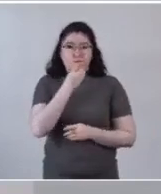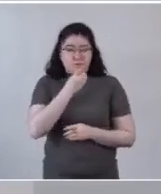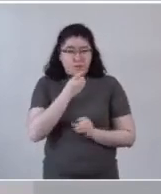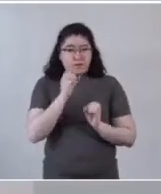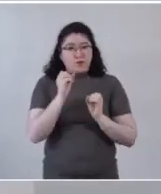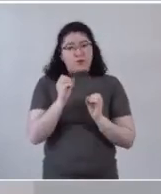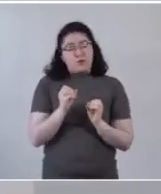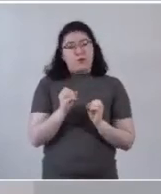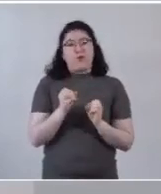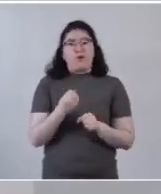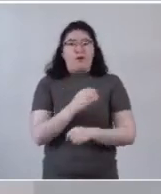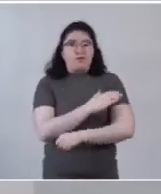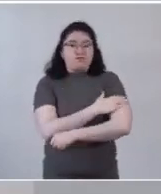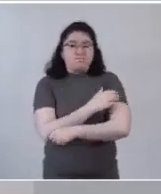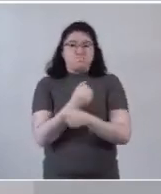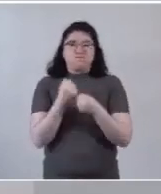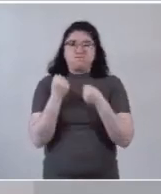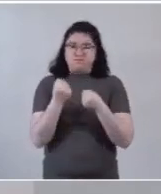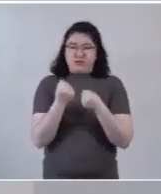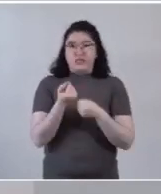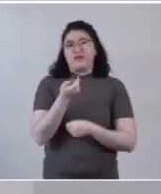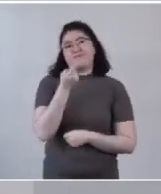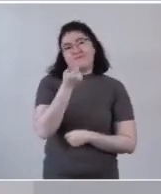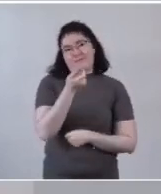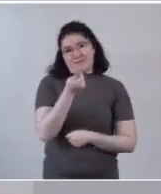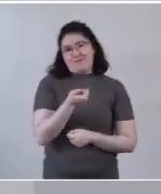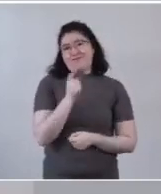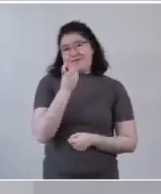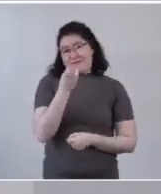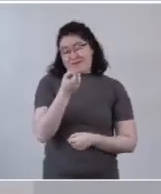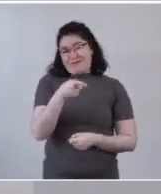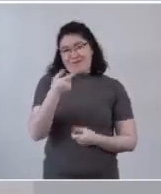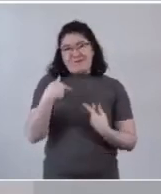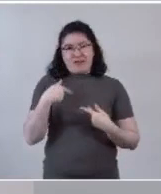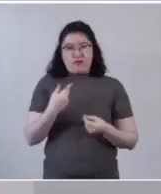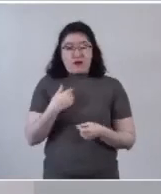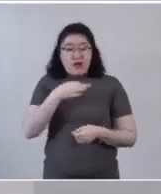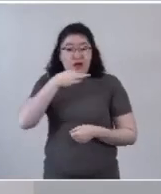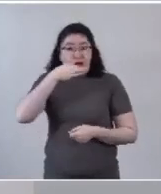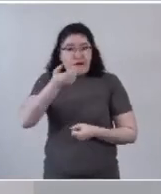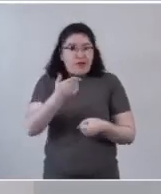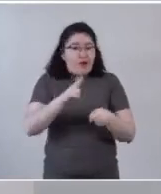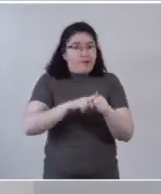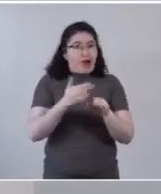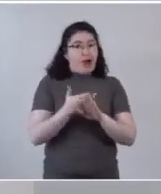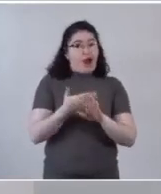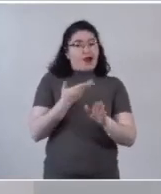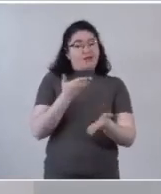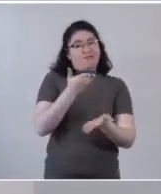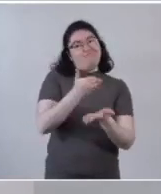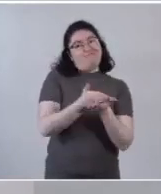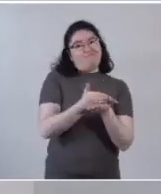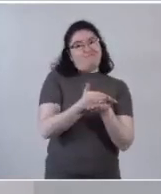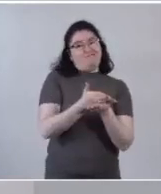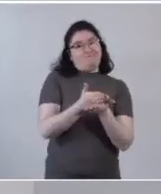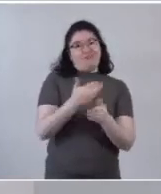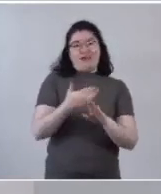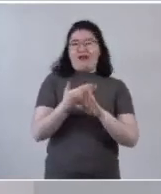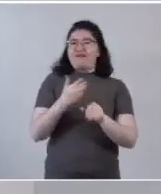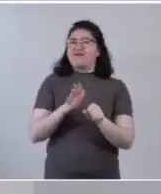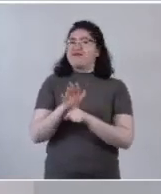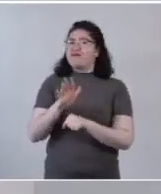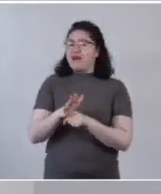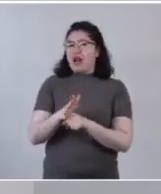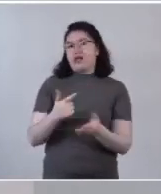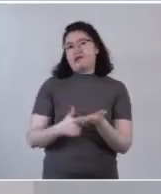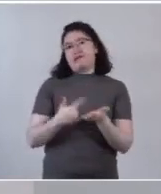que lleguen antes al hospital para evitar que lleguen ya en un estado mayor de gravedad. Entonces, esta es la situación de